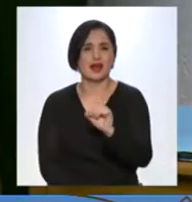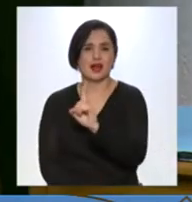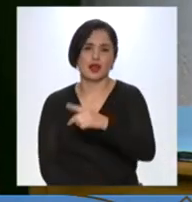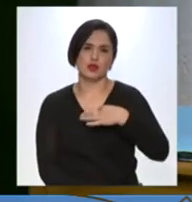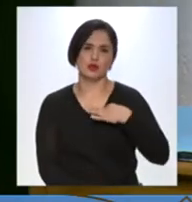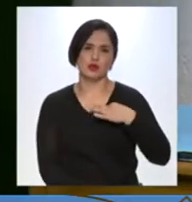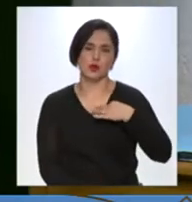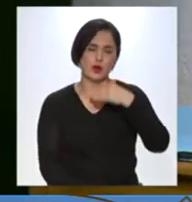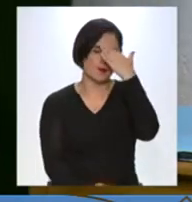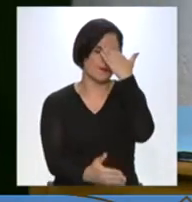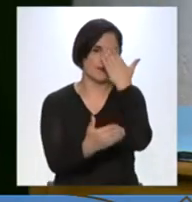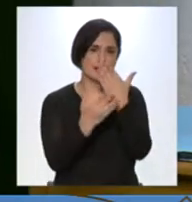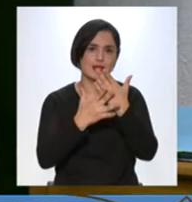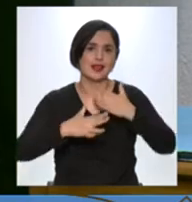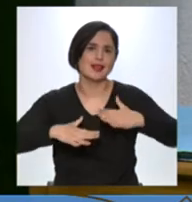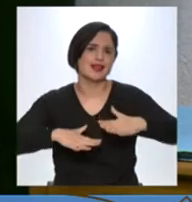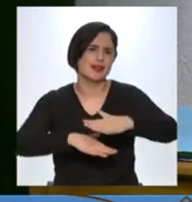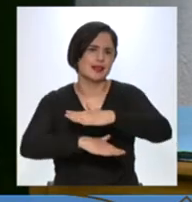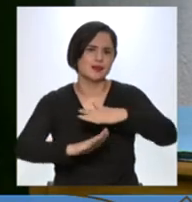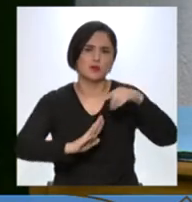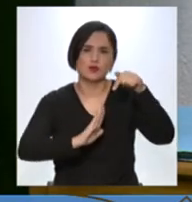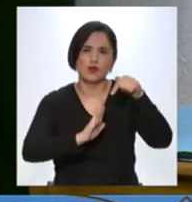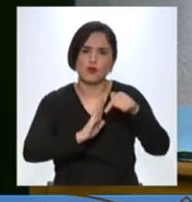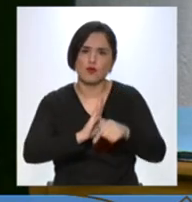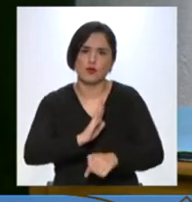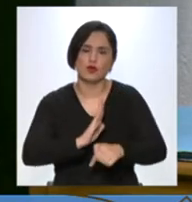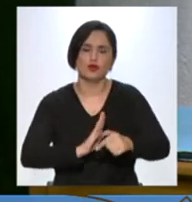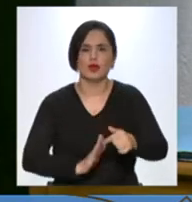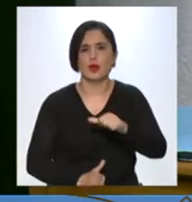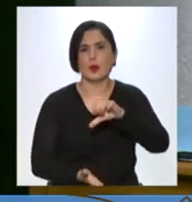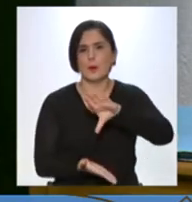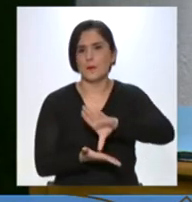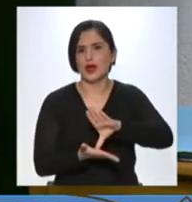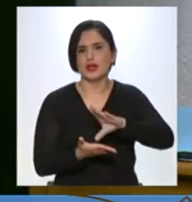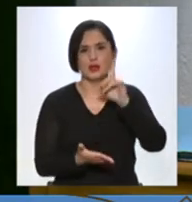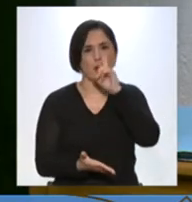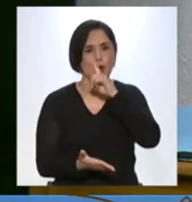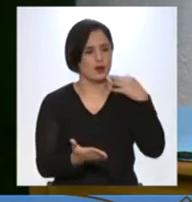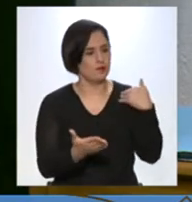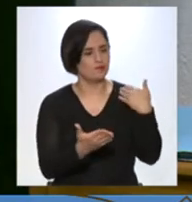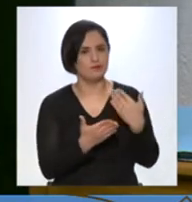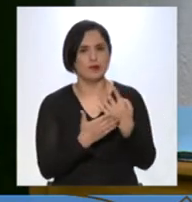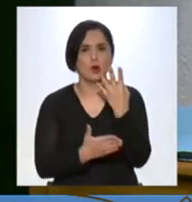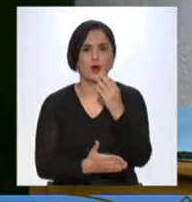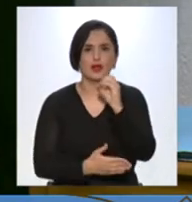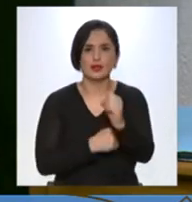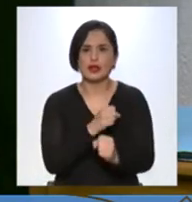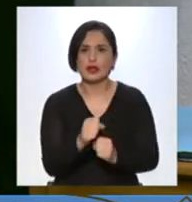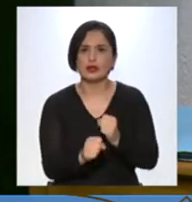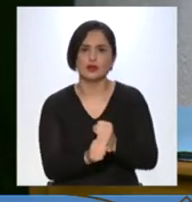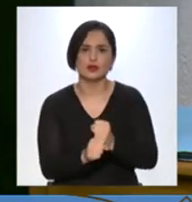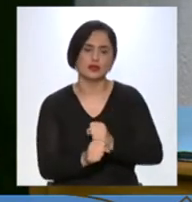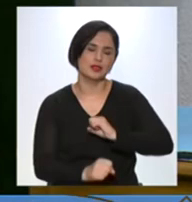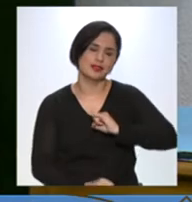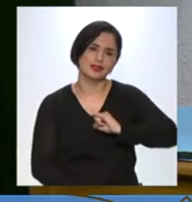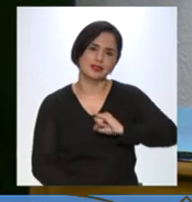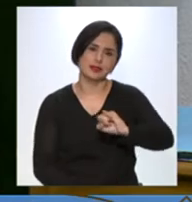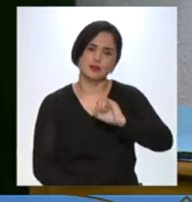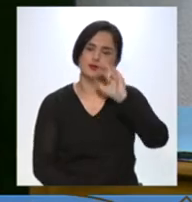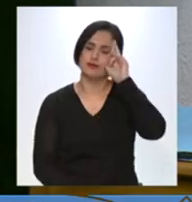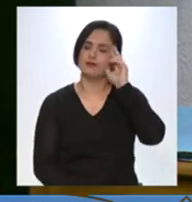pudiera enfrentar la crisis más profunda que ha vivido el país en los últimos 40 años será siempre